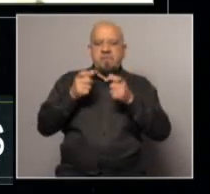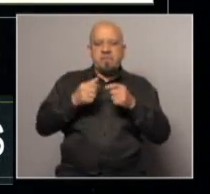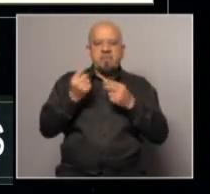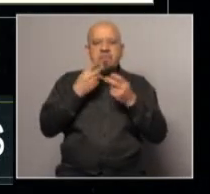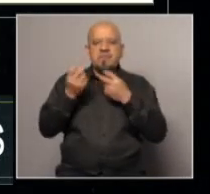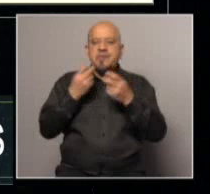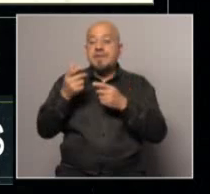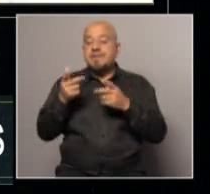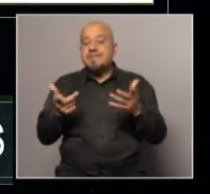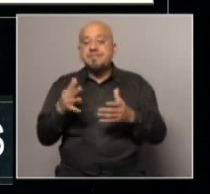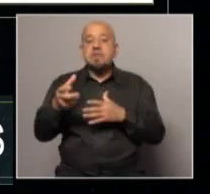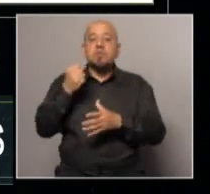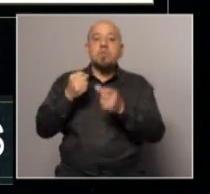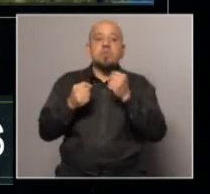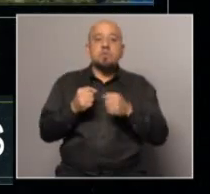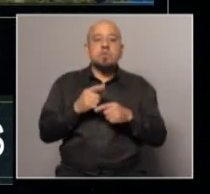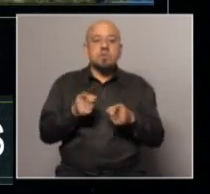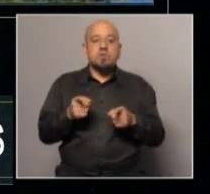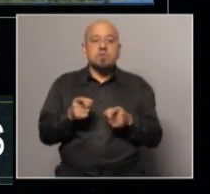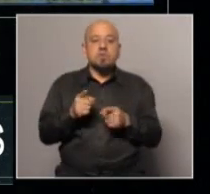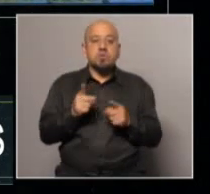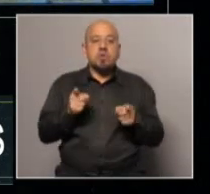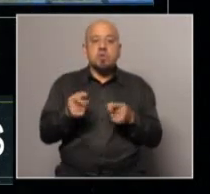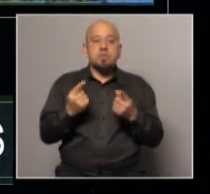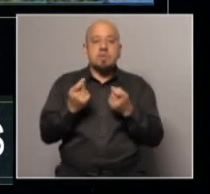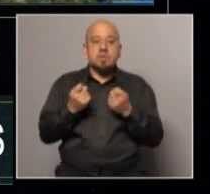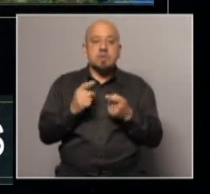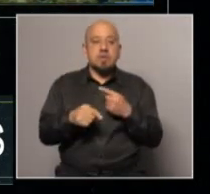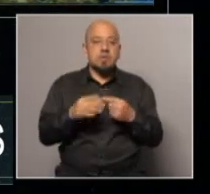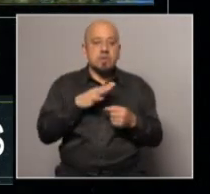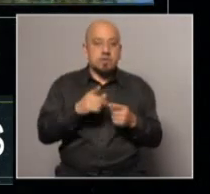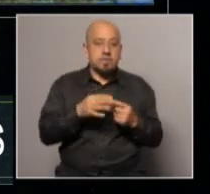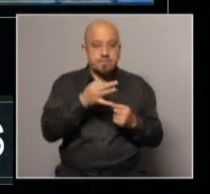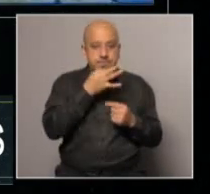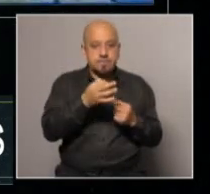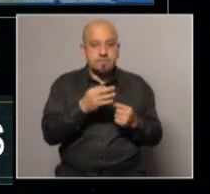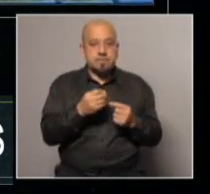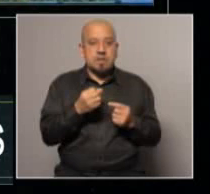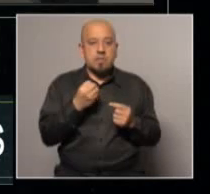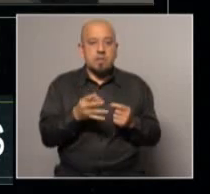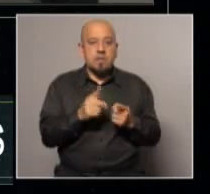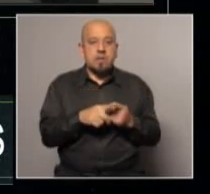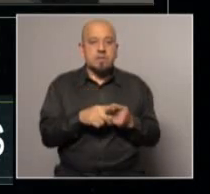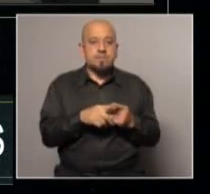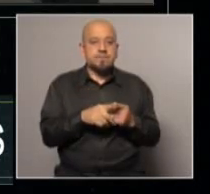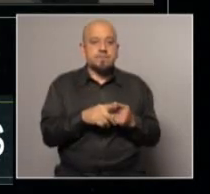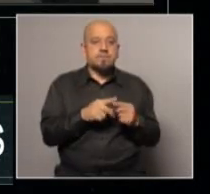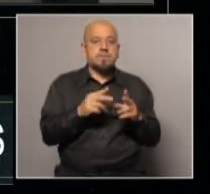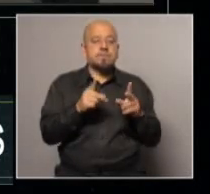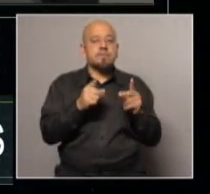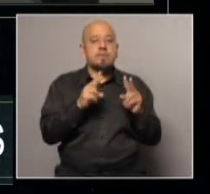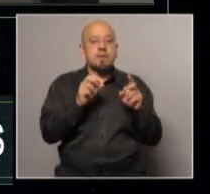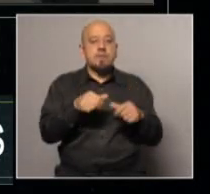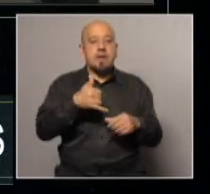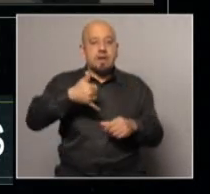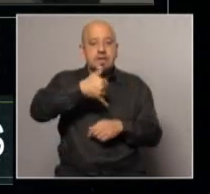busca y encuentra. Y lo que encuentra no necesariamente es lo que necesita. Esto hay que decirlo también. Porque cuando vos decís de los aceites,